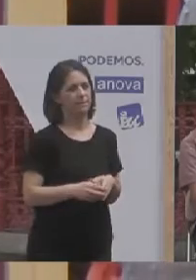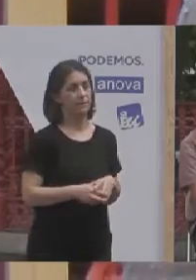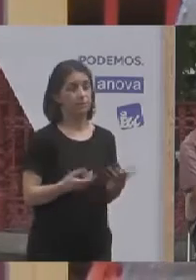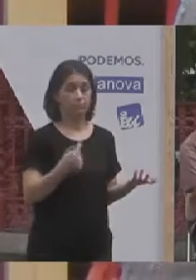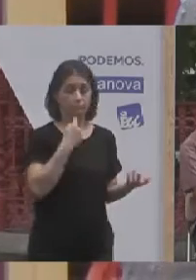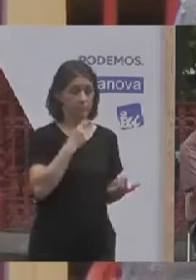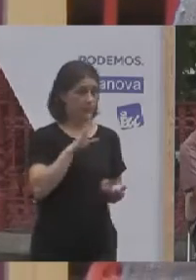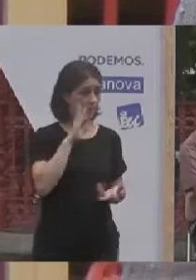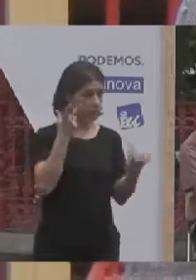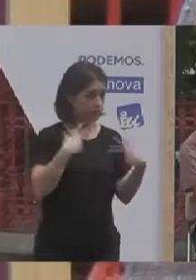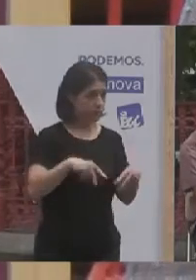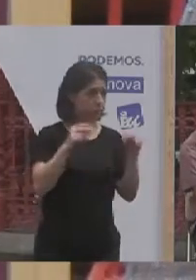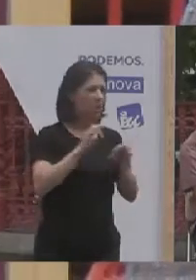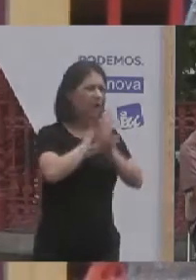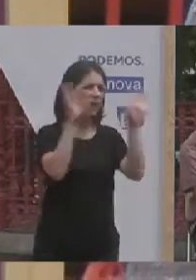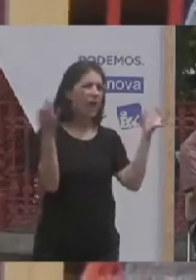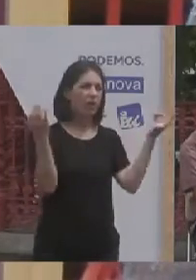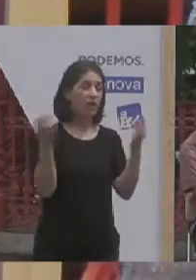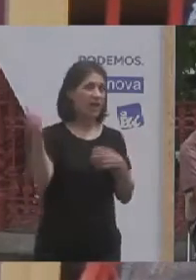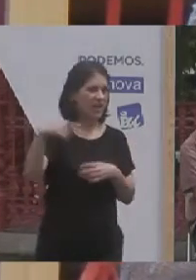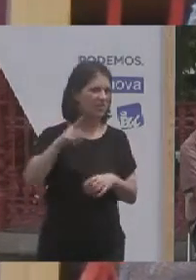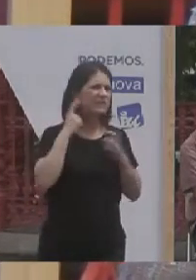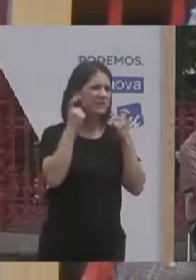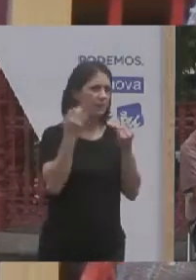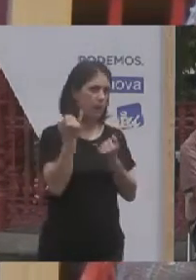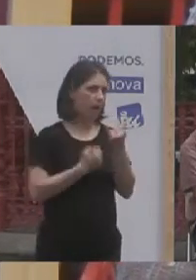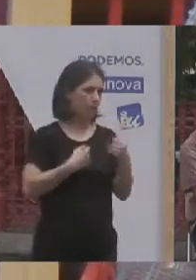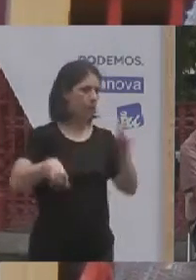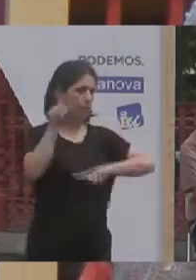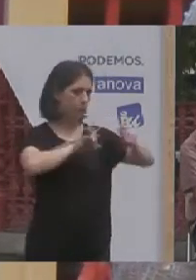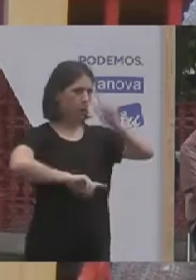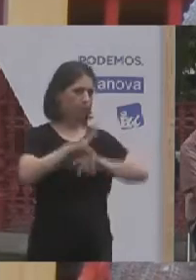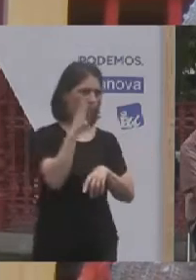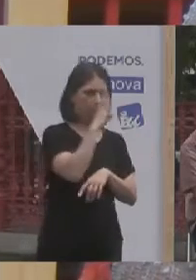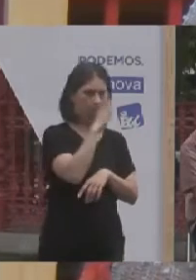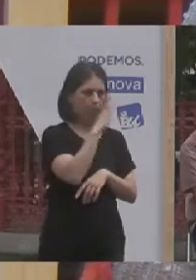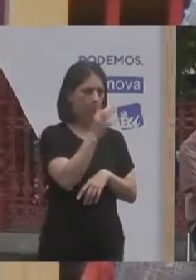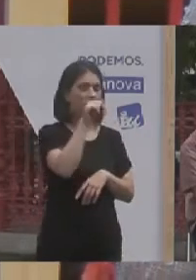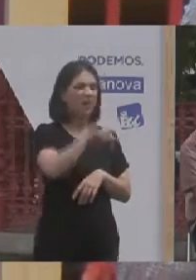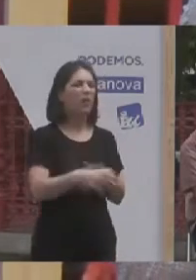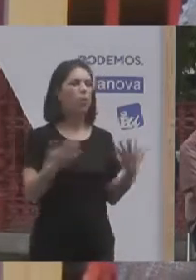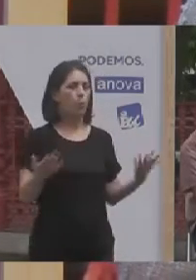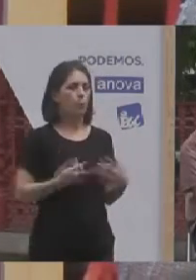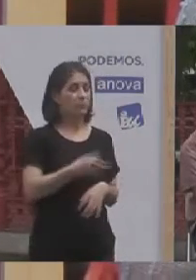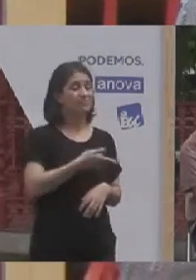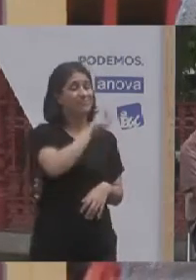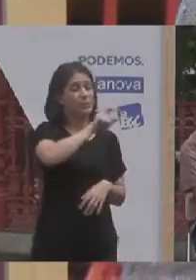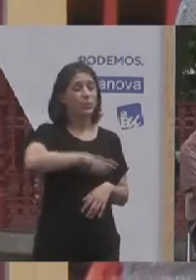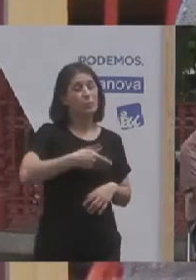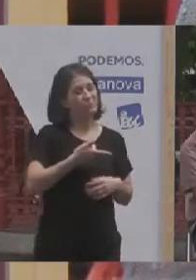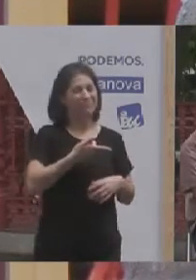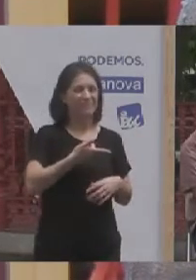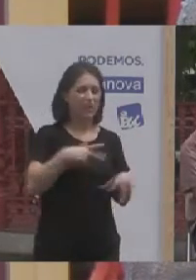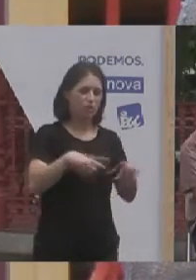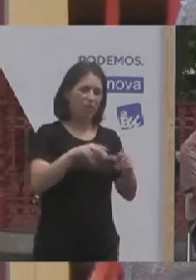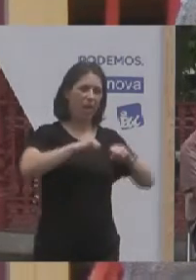Dito isto, o que está claro que o que intentan é tapar o verdadeiro problema e drama da provincia, que é o seu envellecemento demográfico.